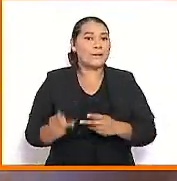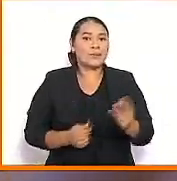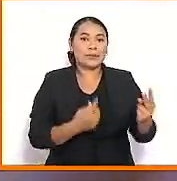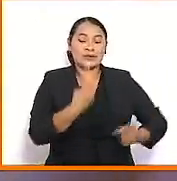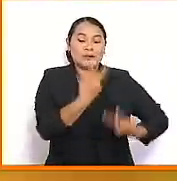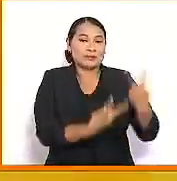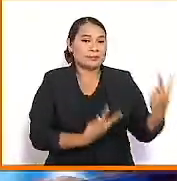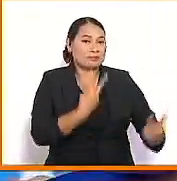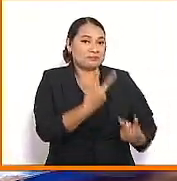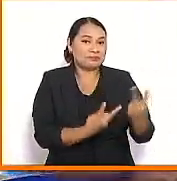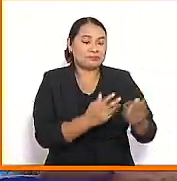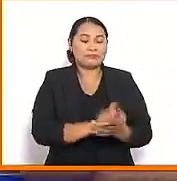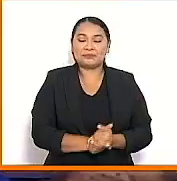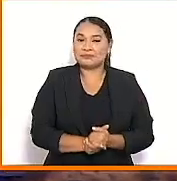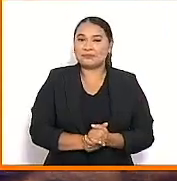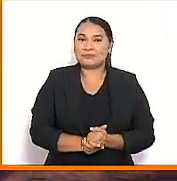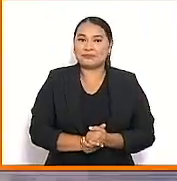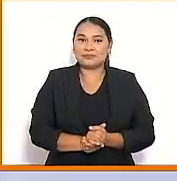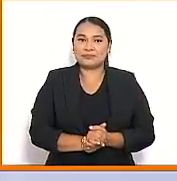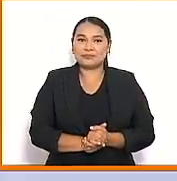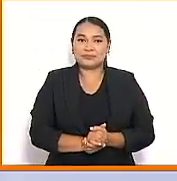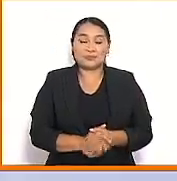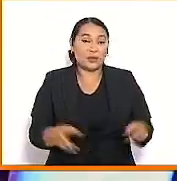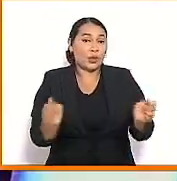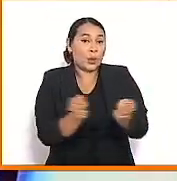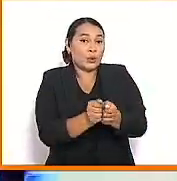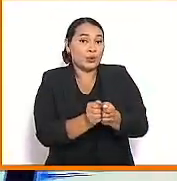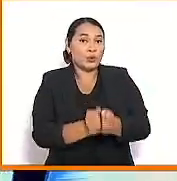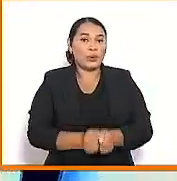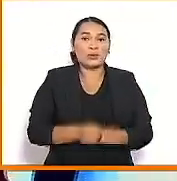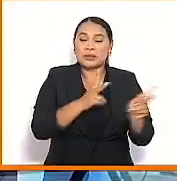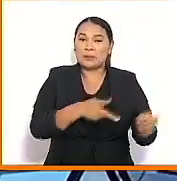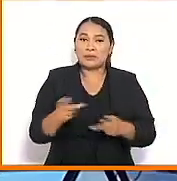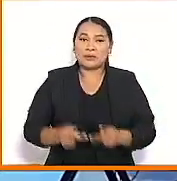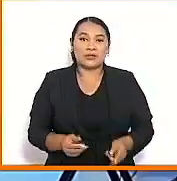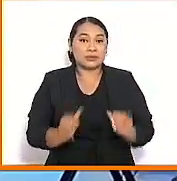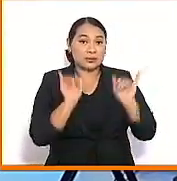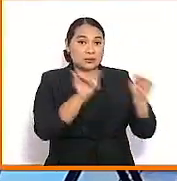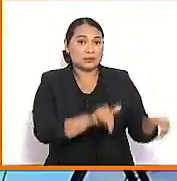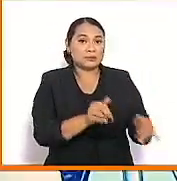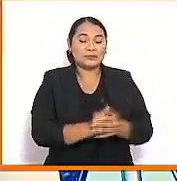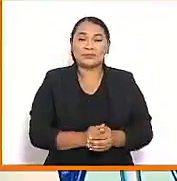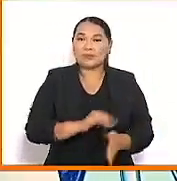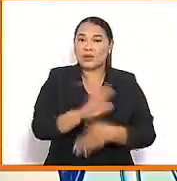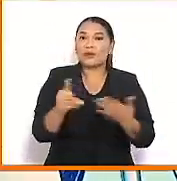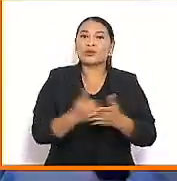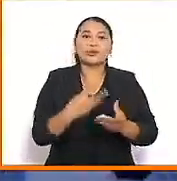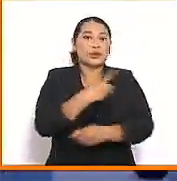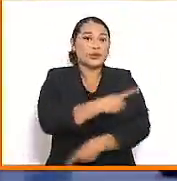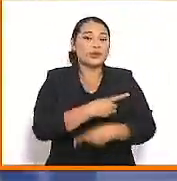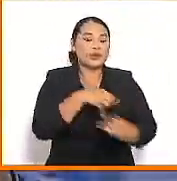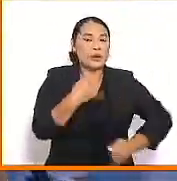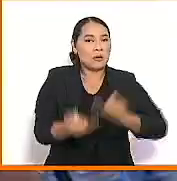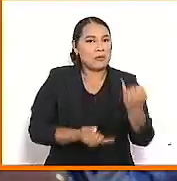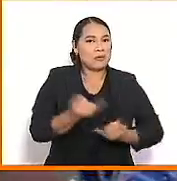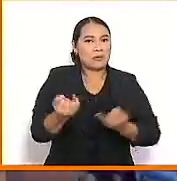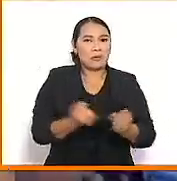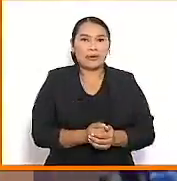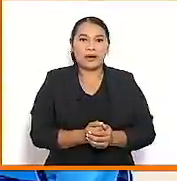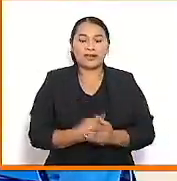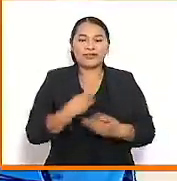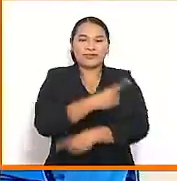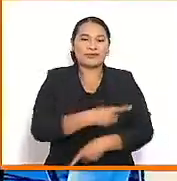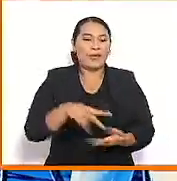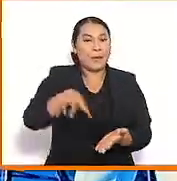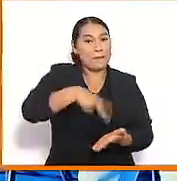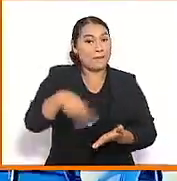cálida bienvenida. Contamos con la participación del público para nuestras dinámicas. Disfrutamos del show de baile